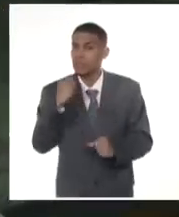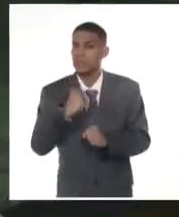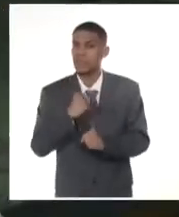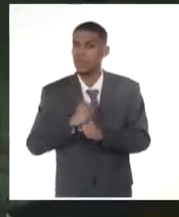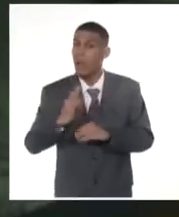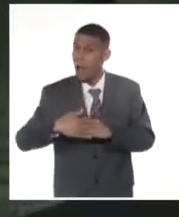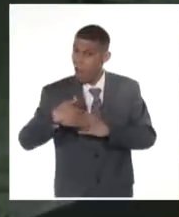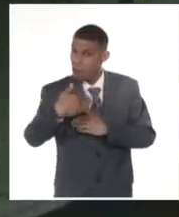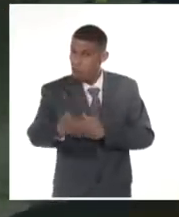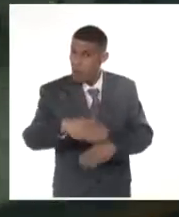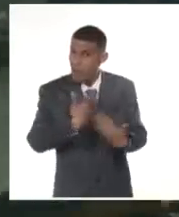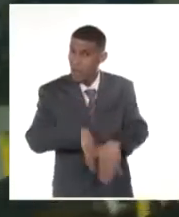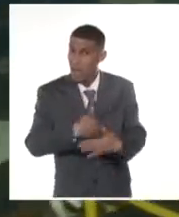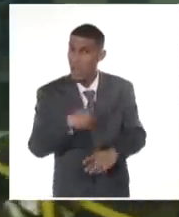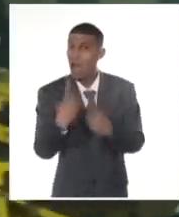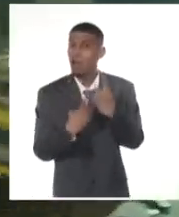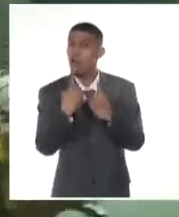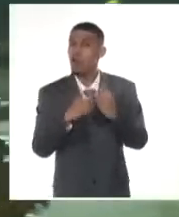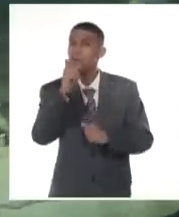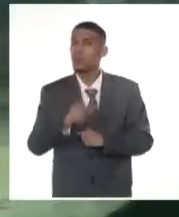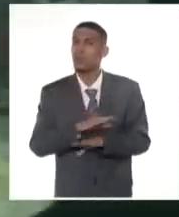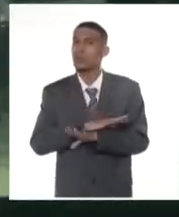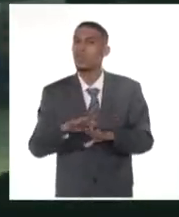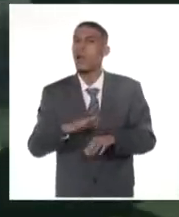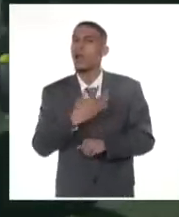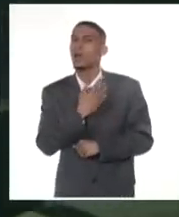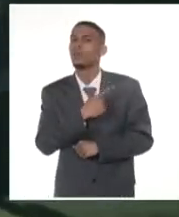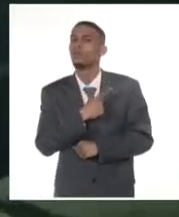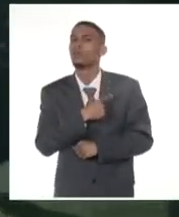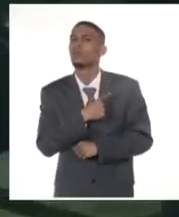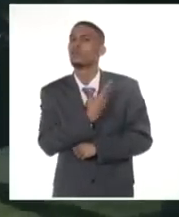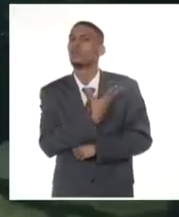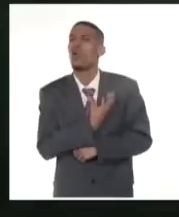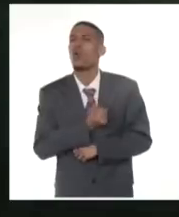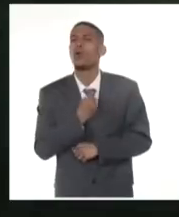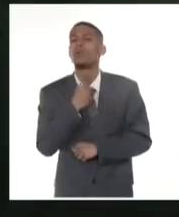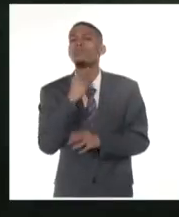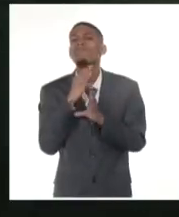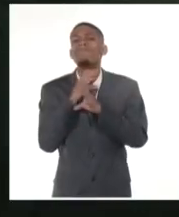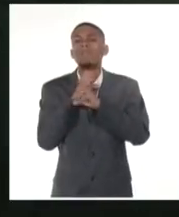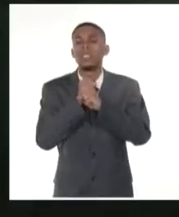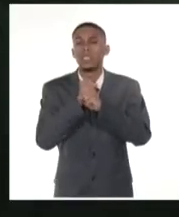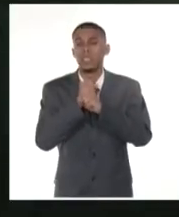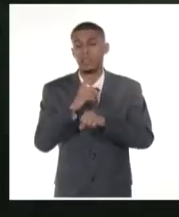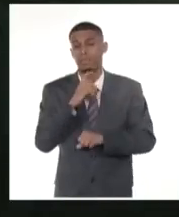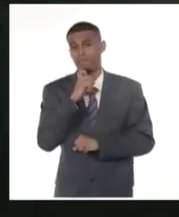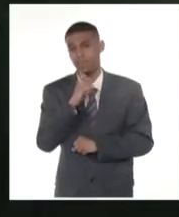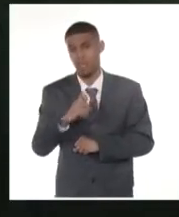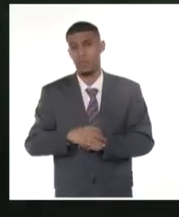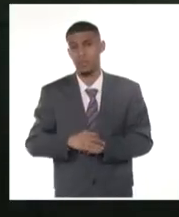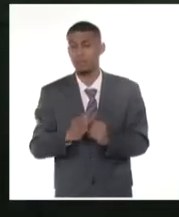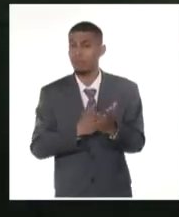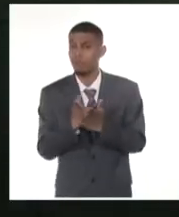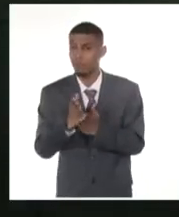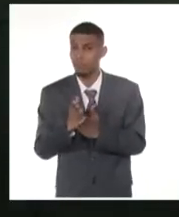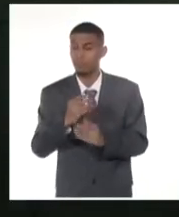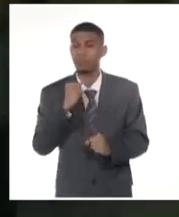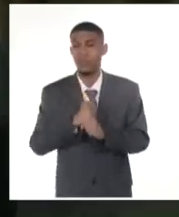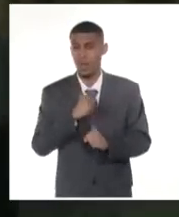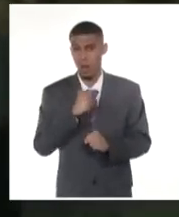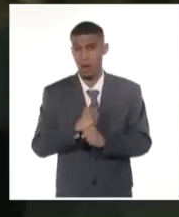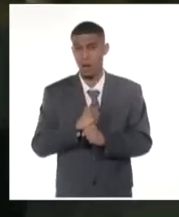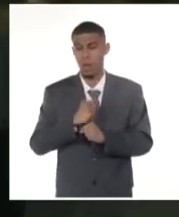rostros encorvados y gente que ya tiene eso que llamamos nudo en la garganta. Aún así, se sigue trabajando